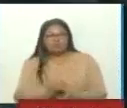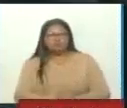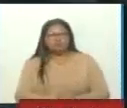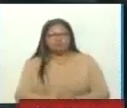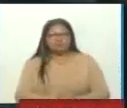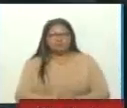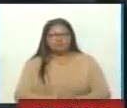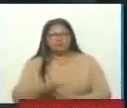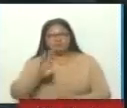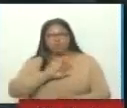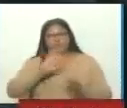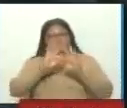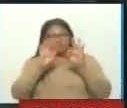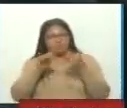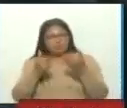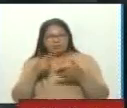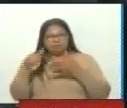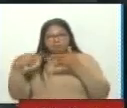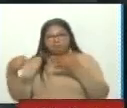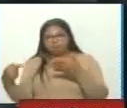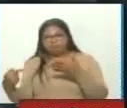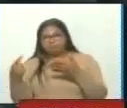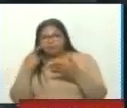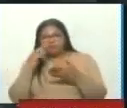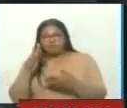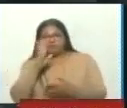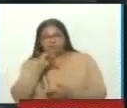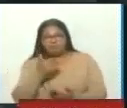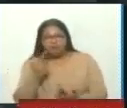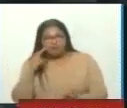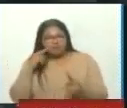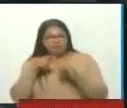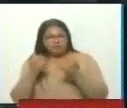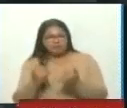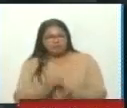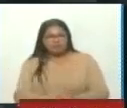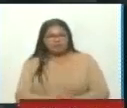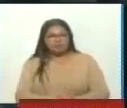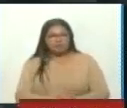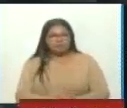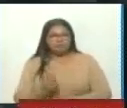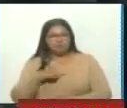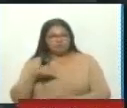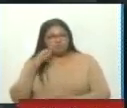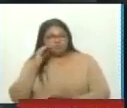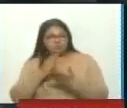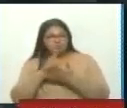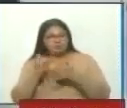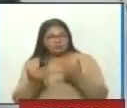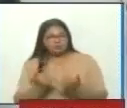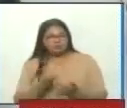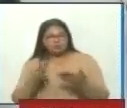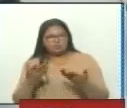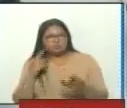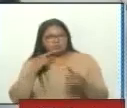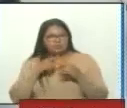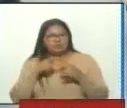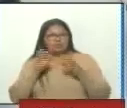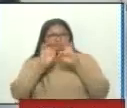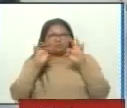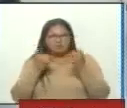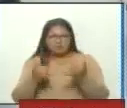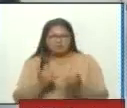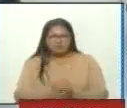plataformas, multiplataformas, pero sin duda alguna la radio es referencia para estar informado. ¿Cuál es el papel en estos tiempos? Y